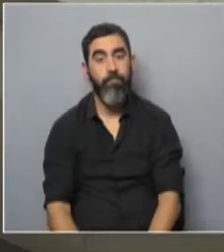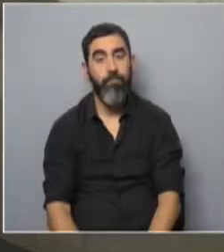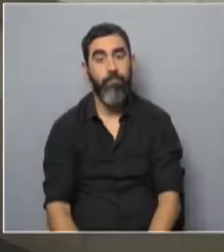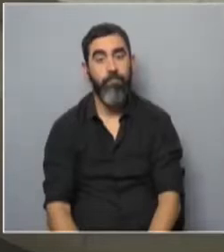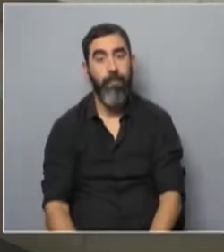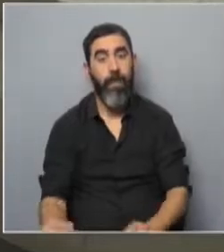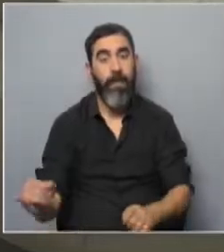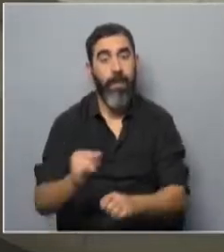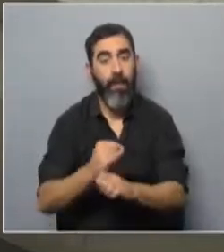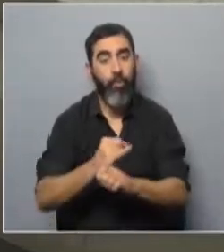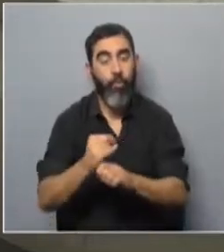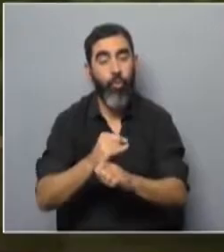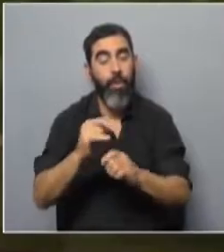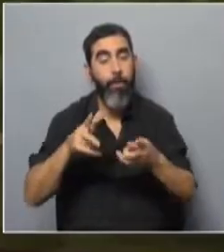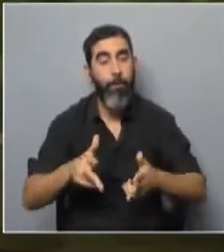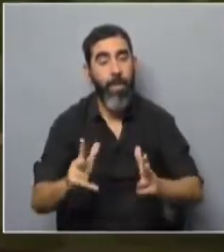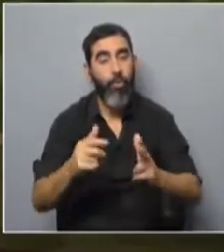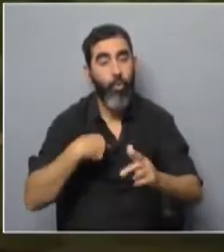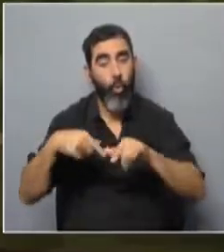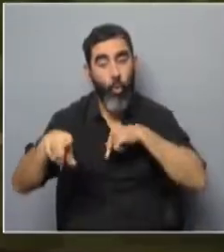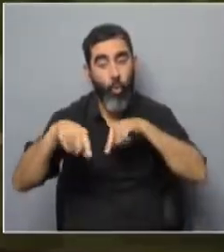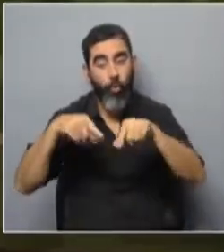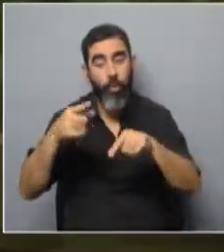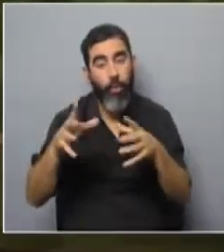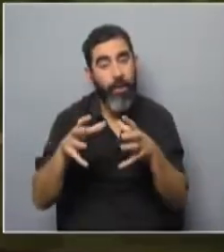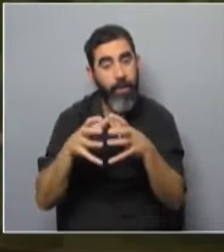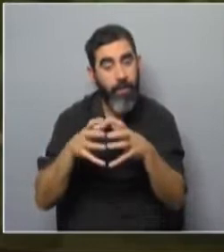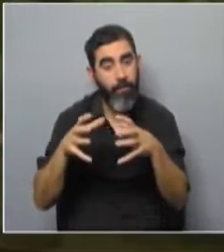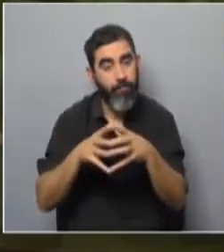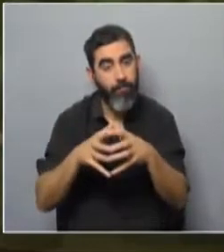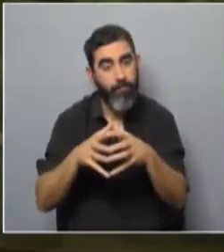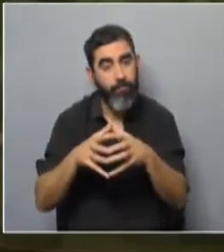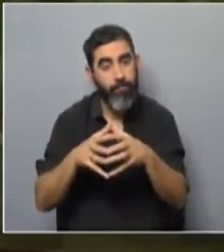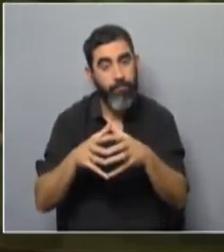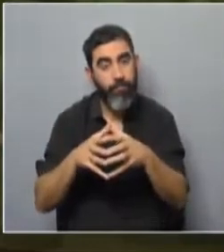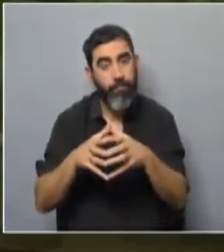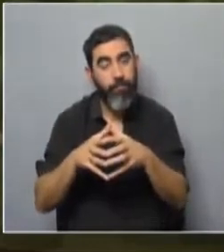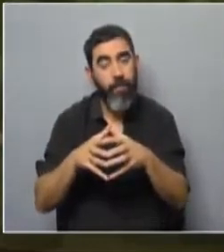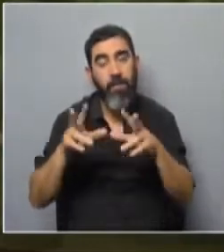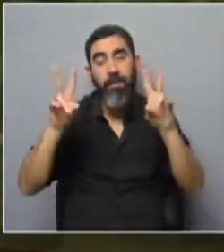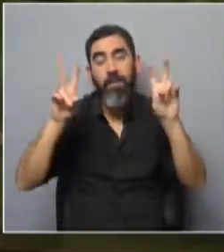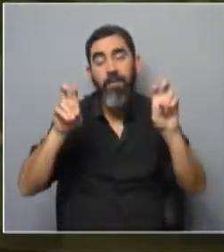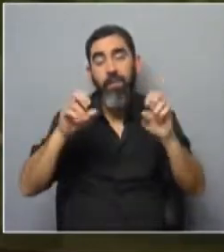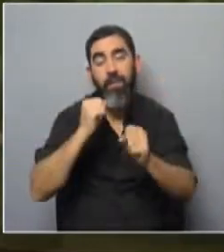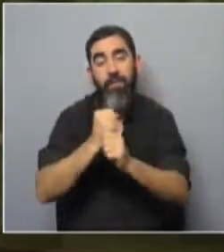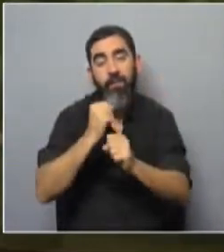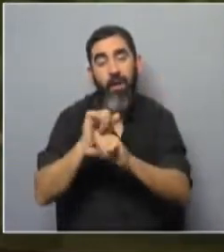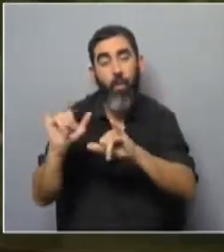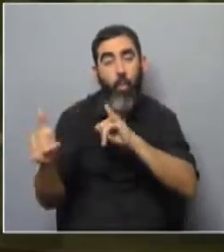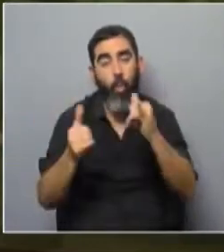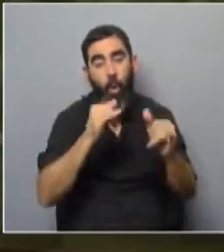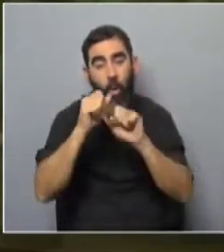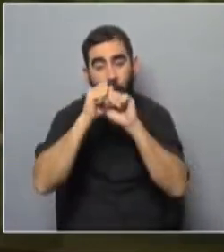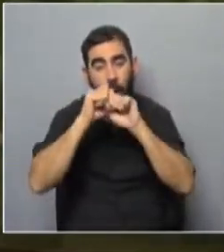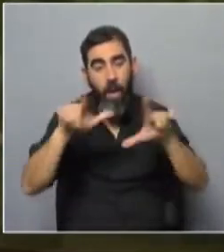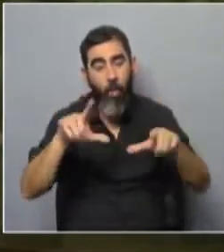En el Instituto de Fundamentos y Métodos yo coordino un equipo que trabaja interesado en temas de juego,